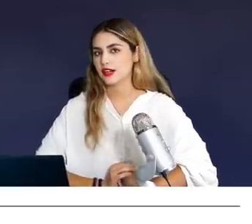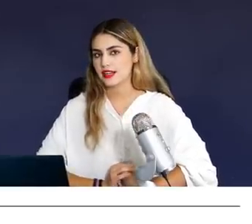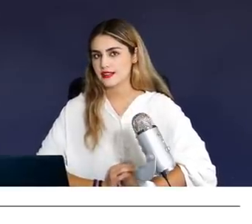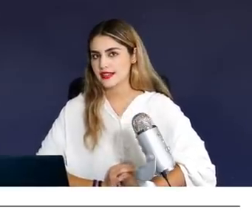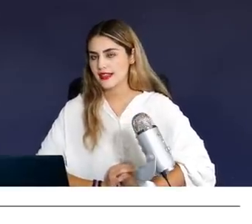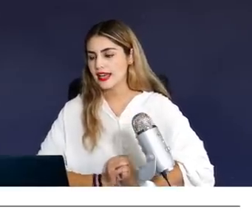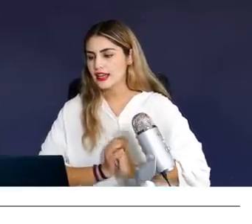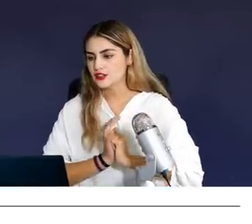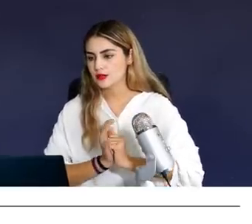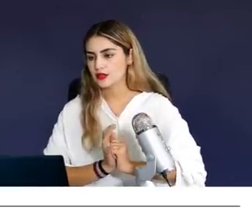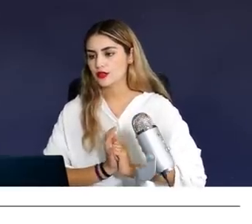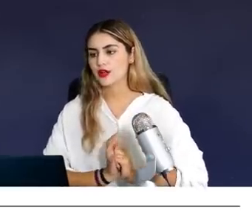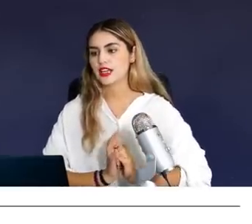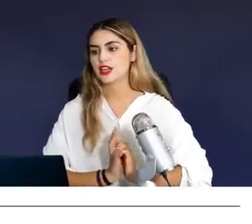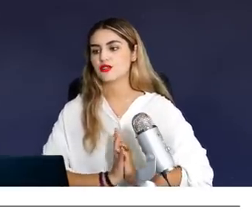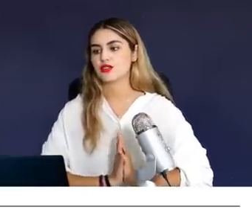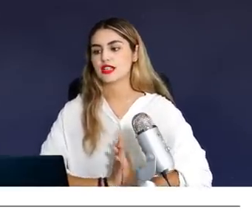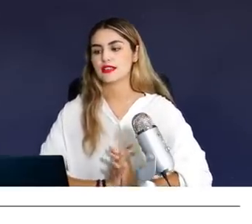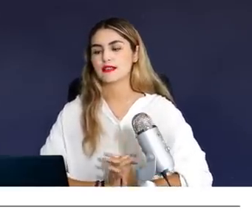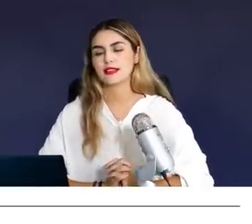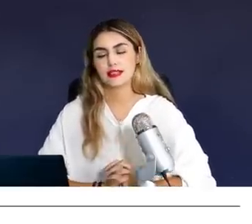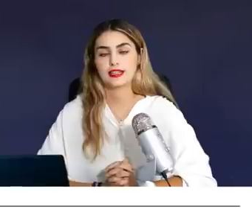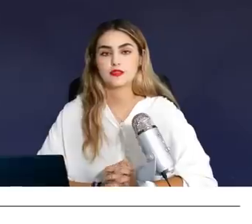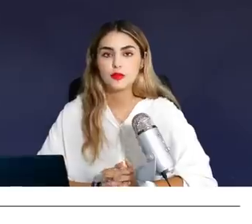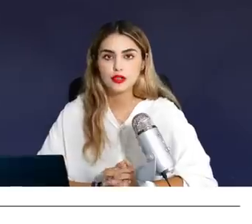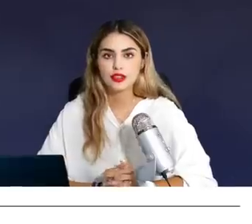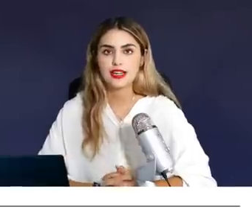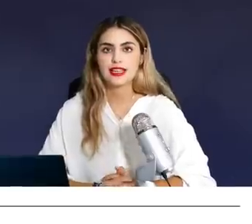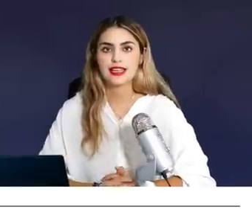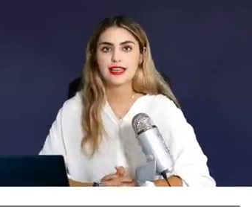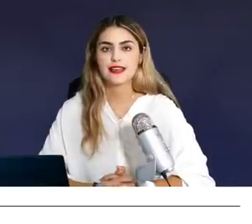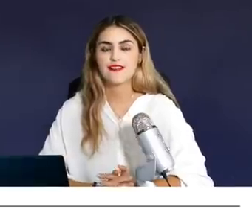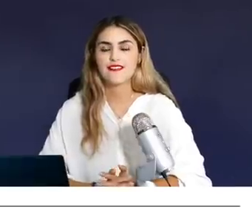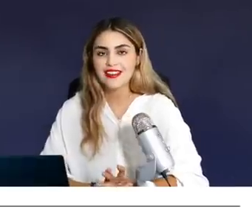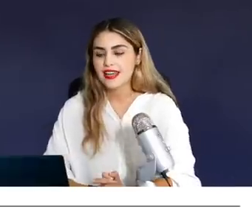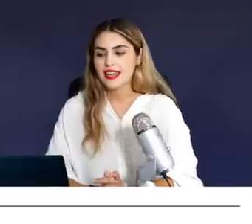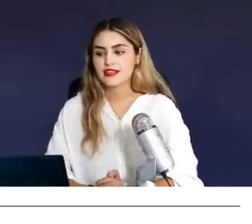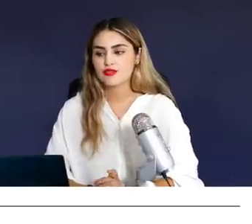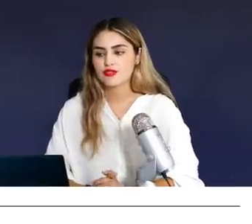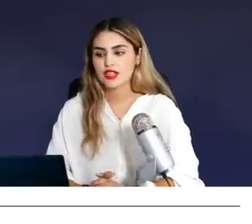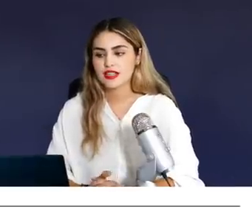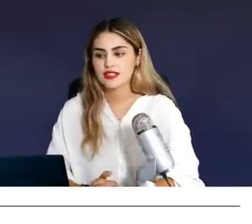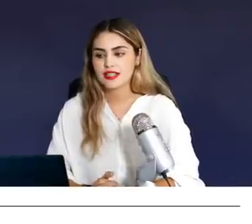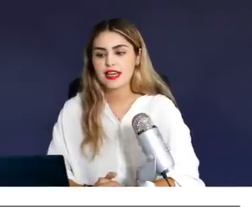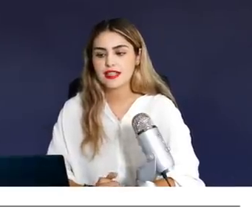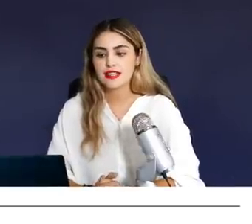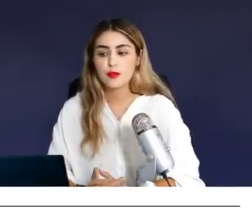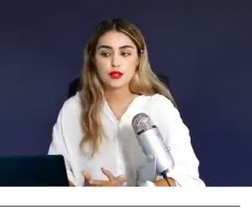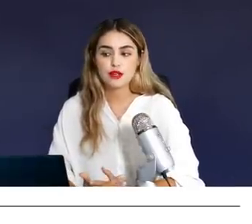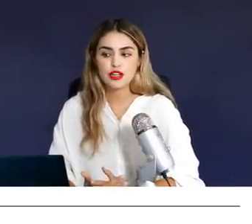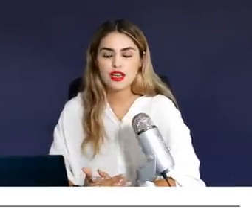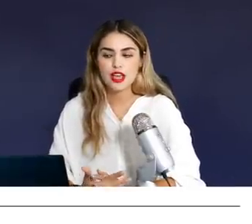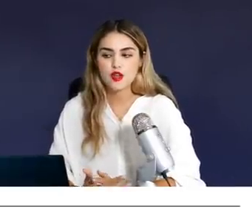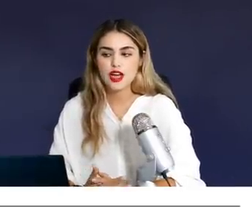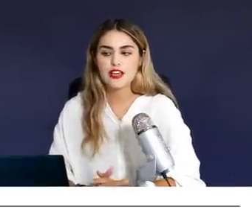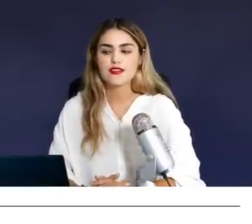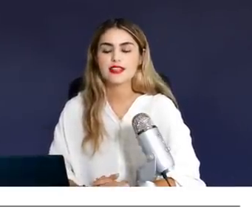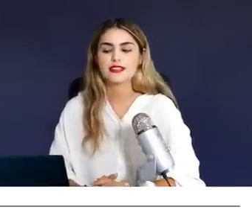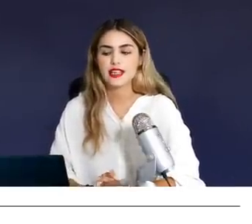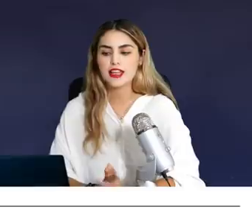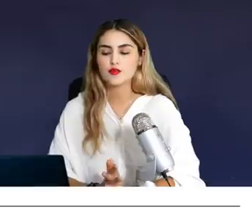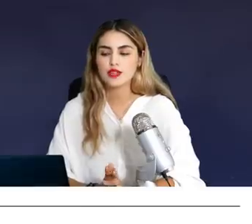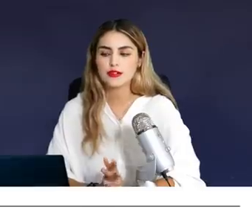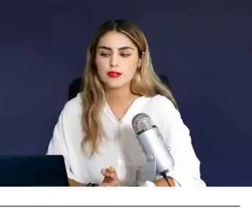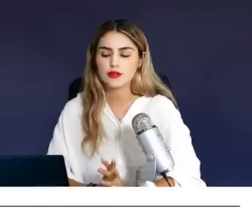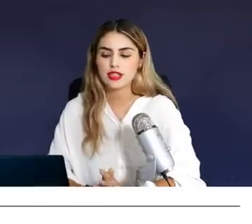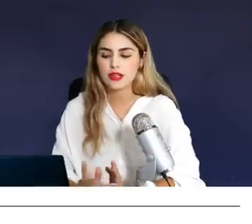delincuencia organizada, sobre todo aquellos que transportan, que venden esta sustancia ilícita, pues bueno, quedó